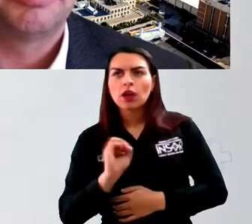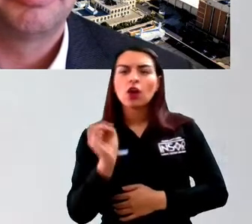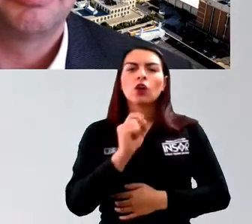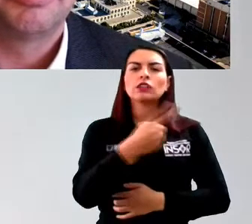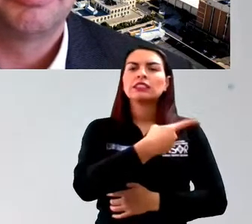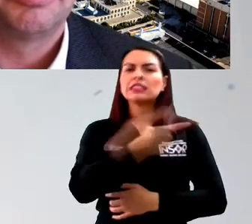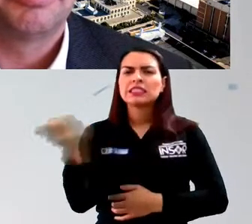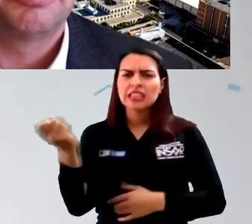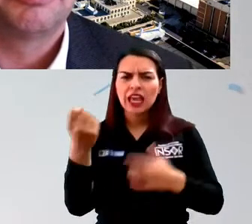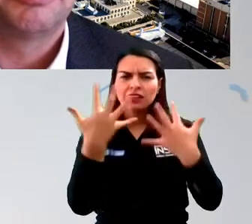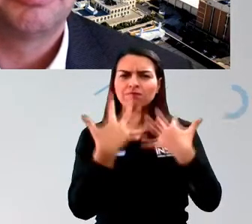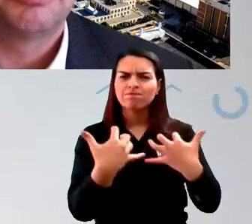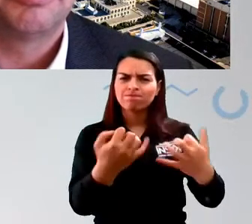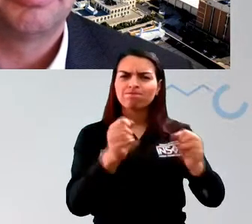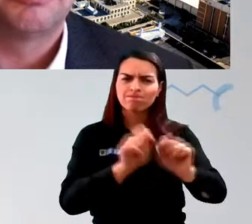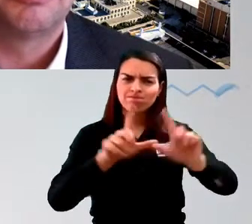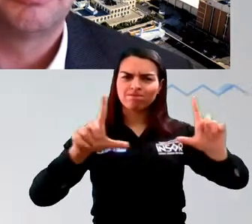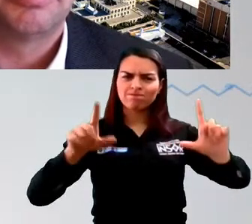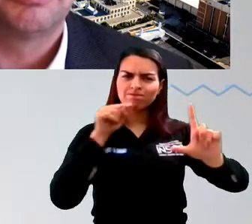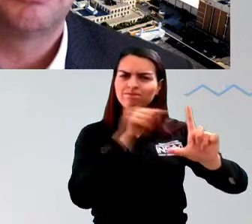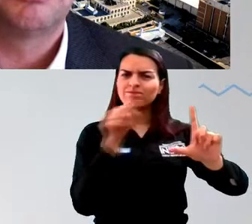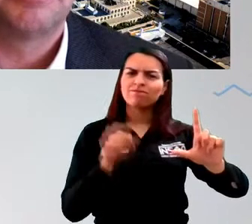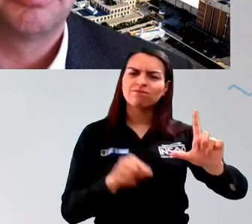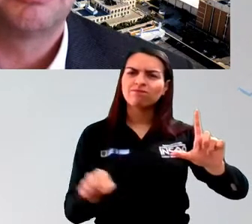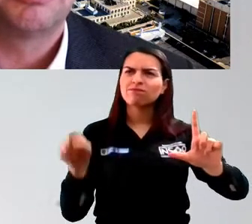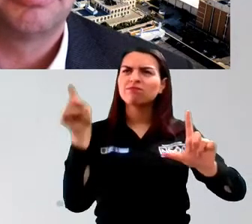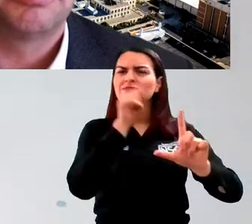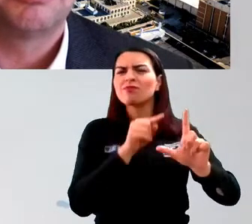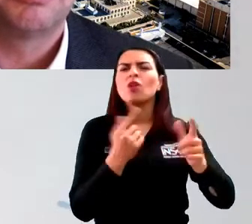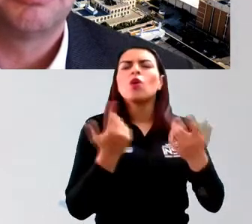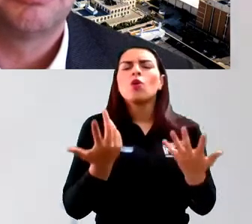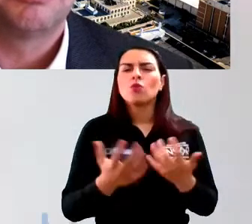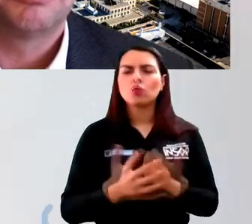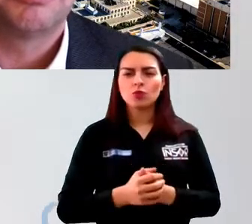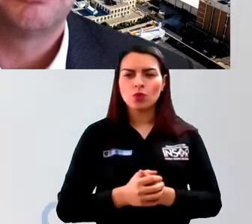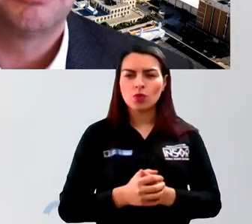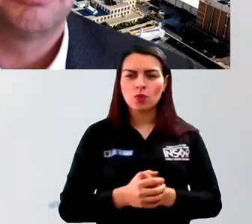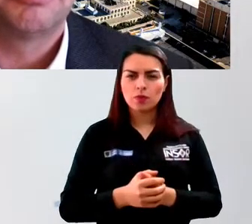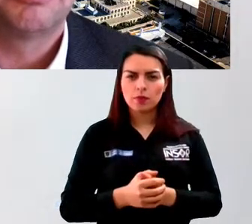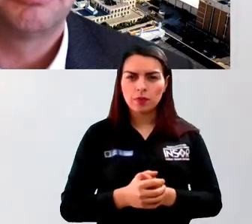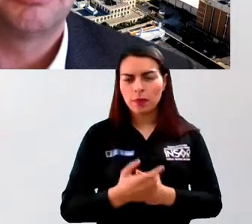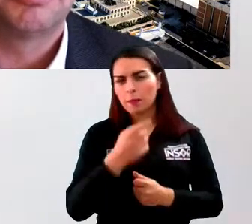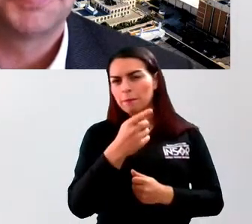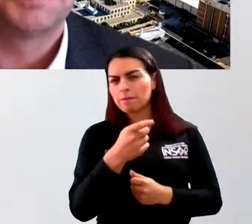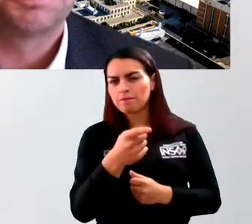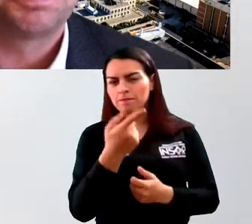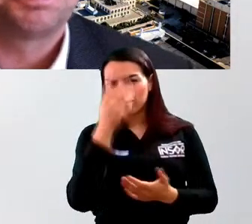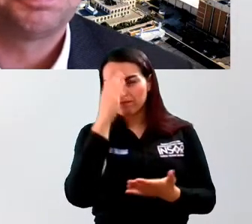personas, ¿qué nos quisiera usted decir desde esa perspectiva?